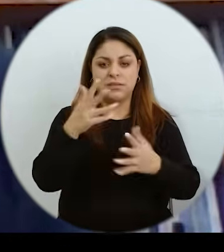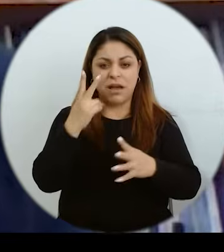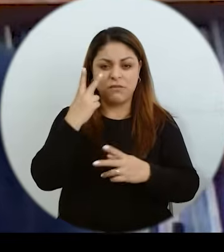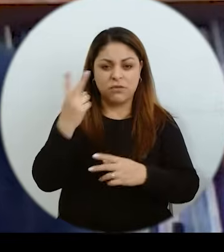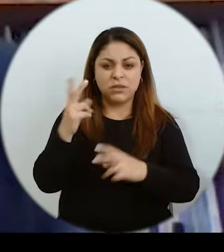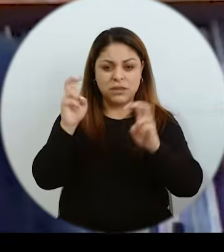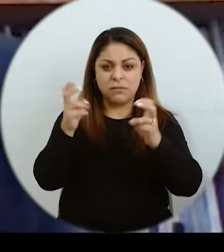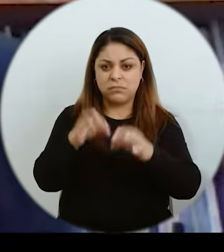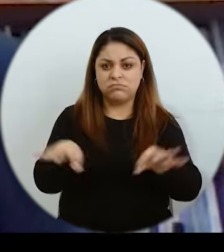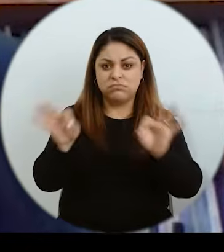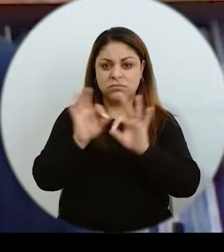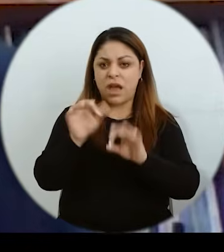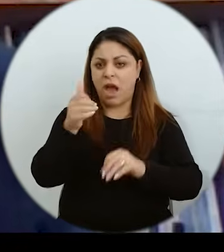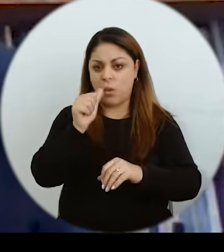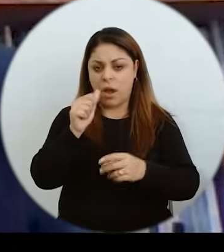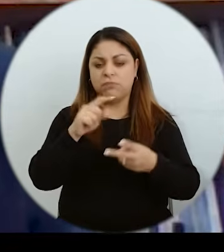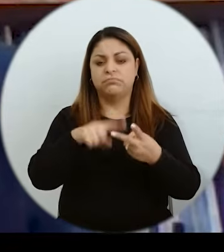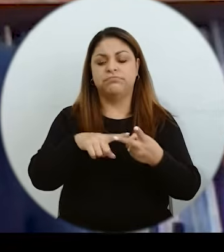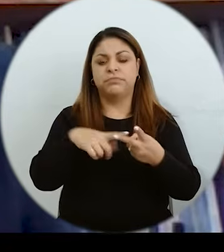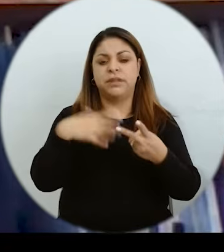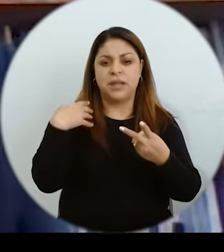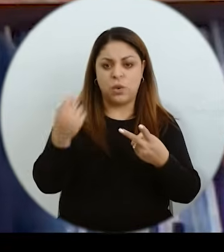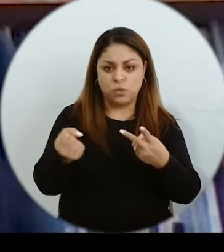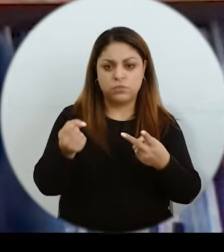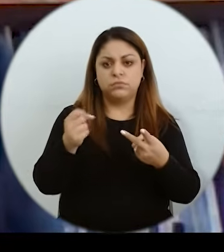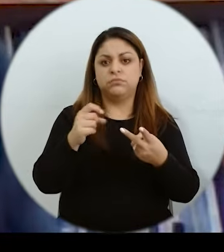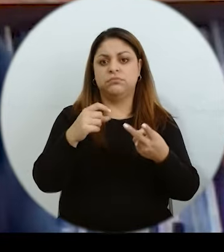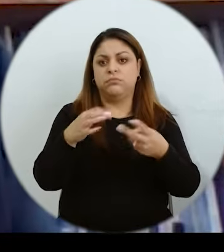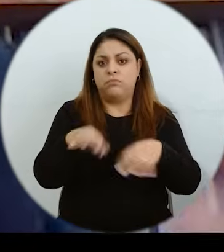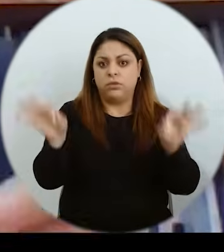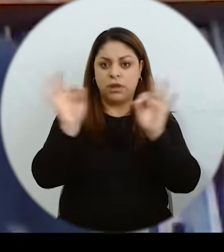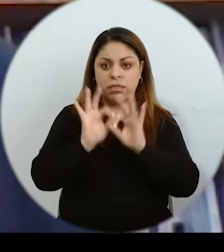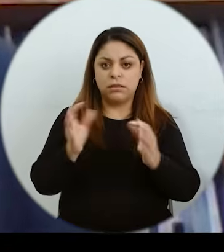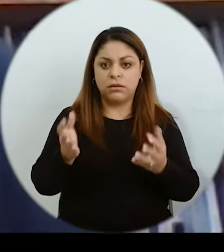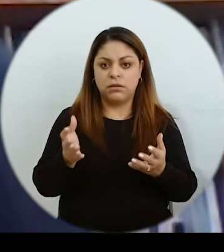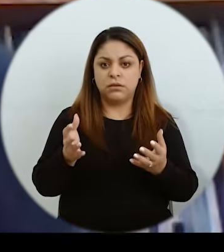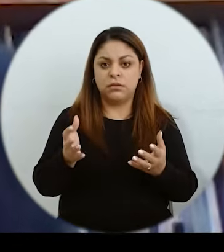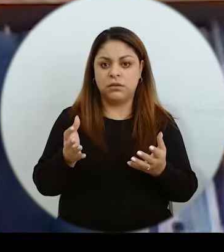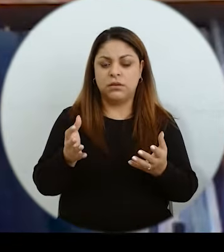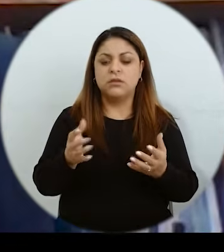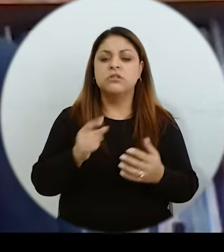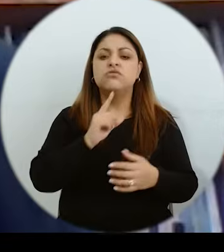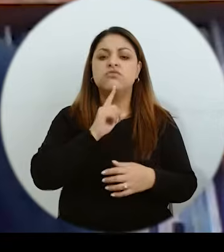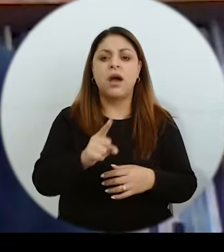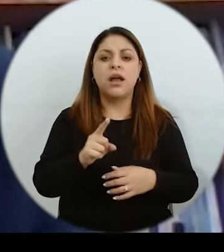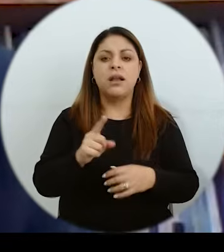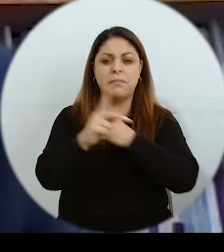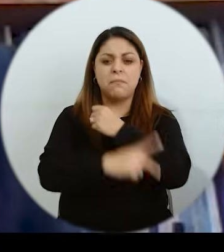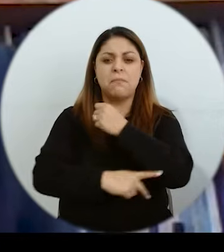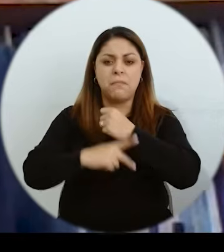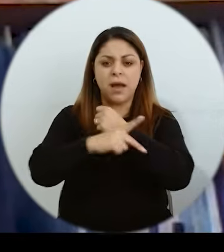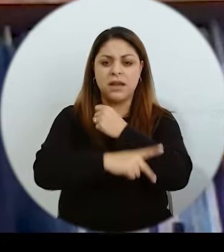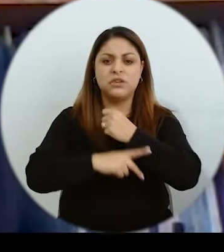por ejemplo, temas fundamentales. Digamos, lo hemos visto con el tema de la salud, tema fundamental.